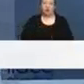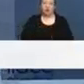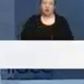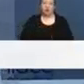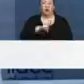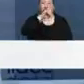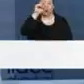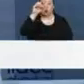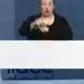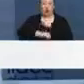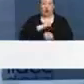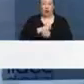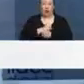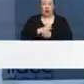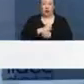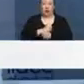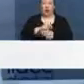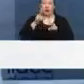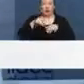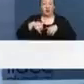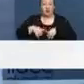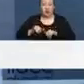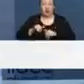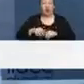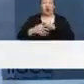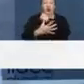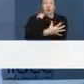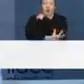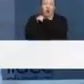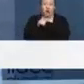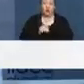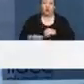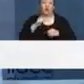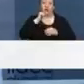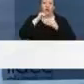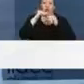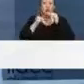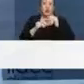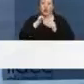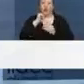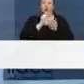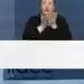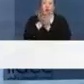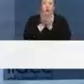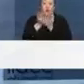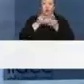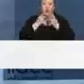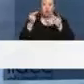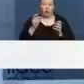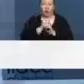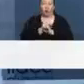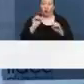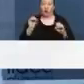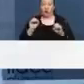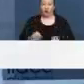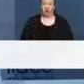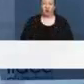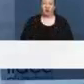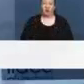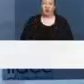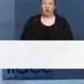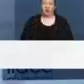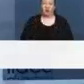suficientes de pobreza desigualdad de inseguridad de falta de servicios públicos desarrollo el objetivo de la patria